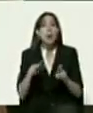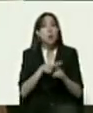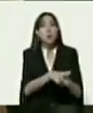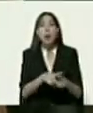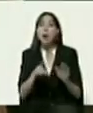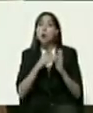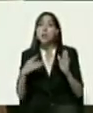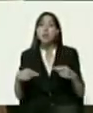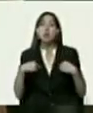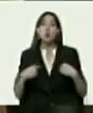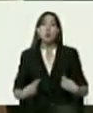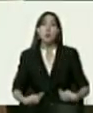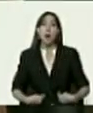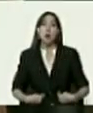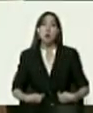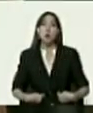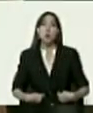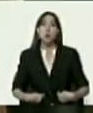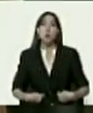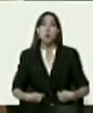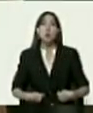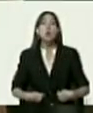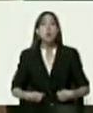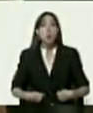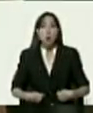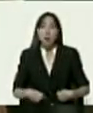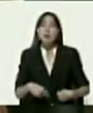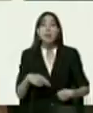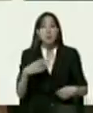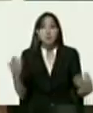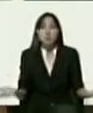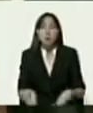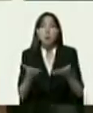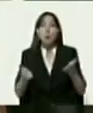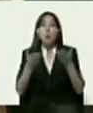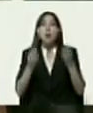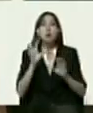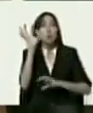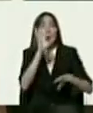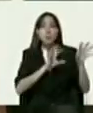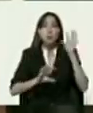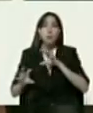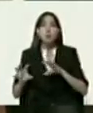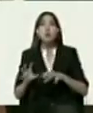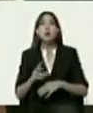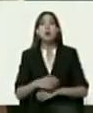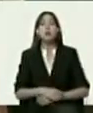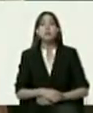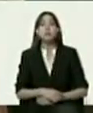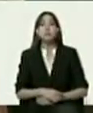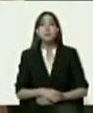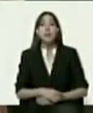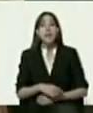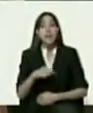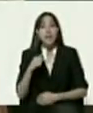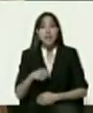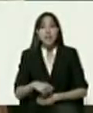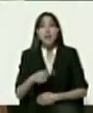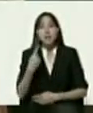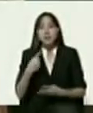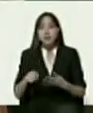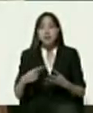derechos humanos en su territorio, pero están facilitando, promoviendo o violando derechos humanos en el territorio de